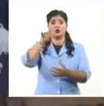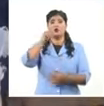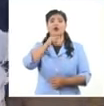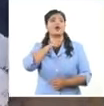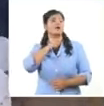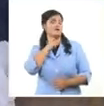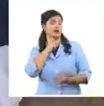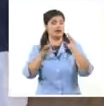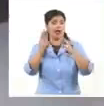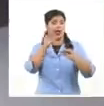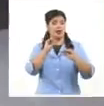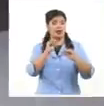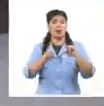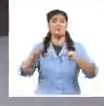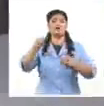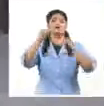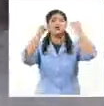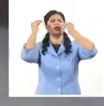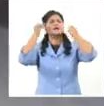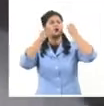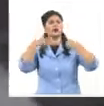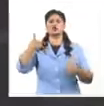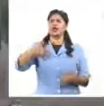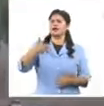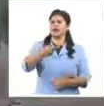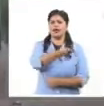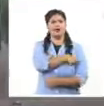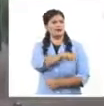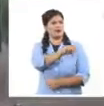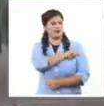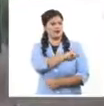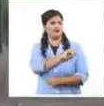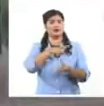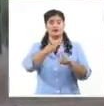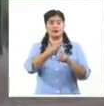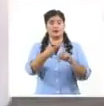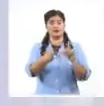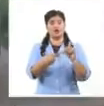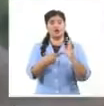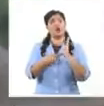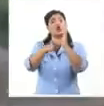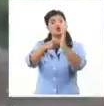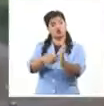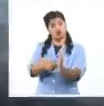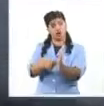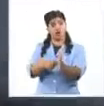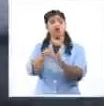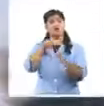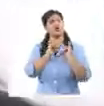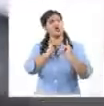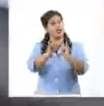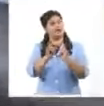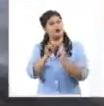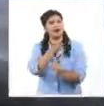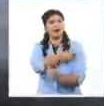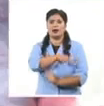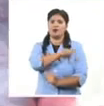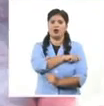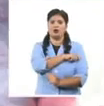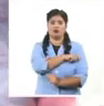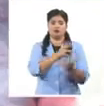las principales preocupaciones de los trabajadores, instó a la administración y al núcleo a proveer de mayor información al colectivo, responder a